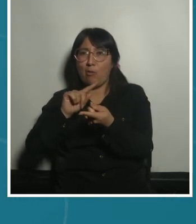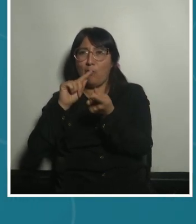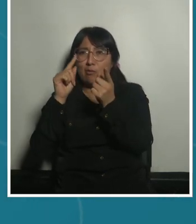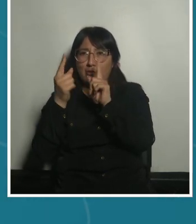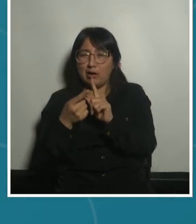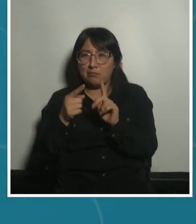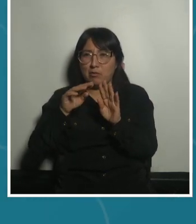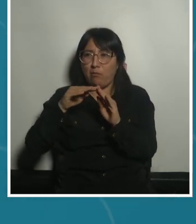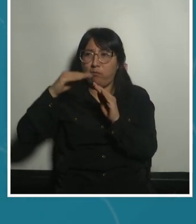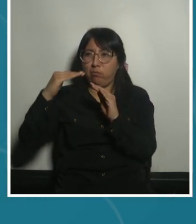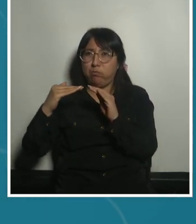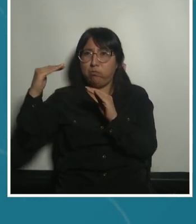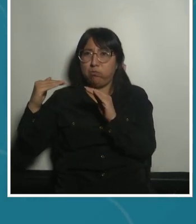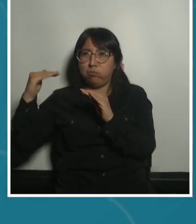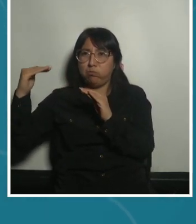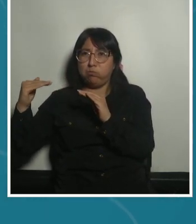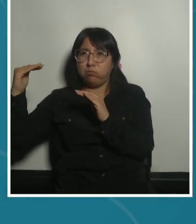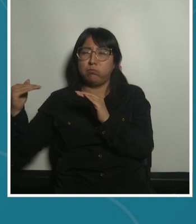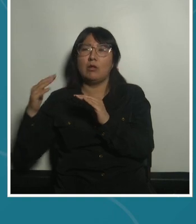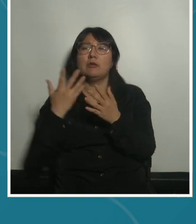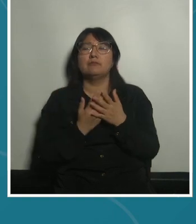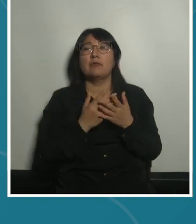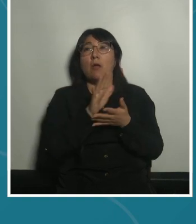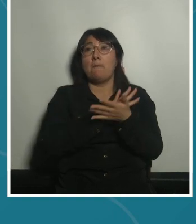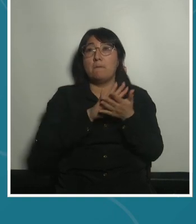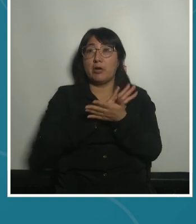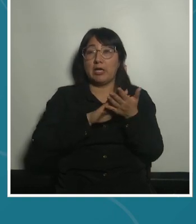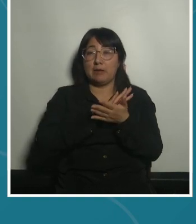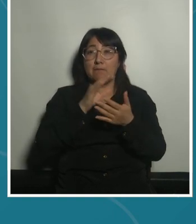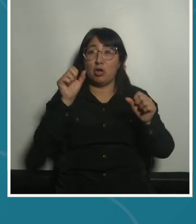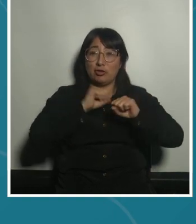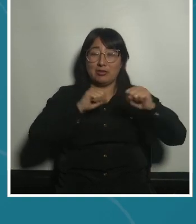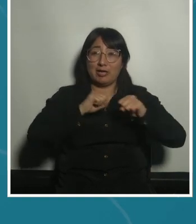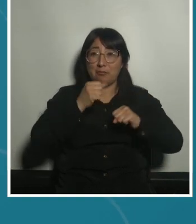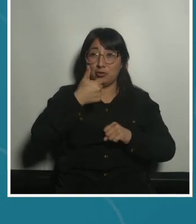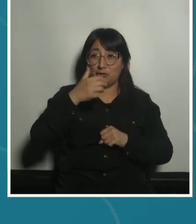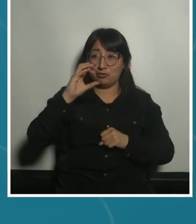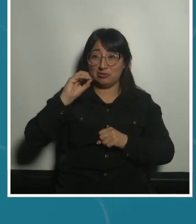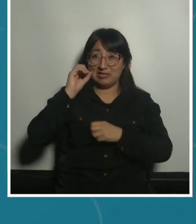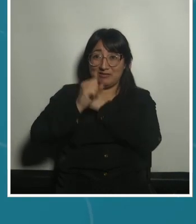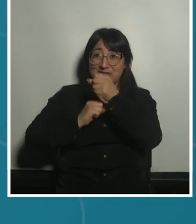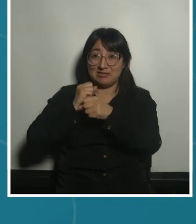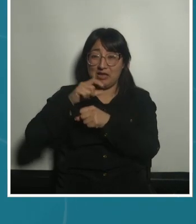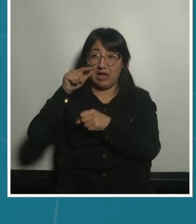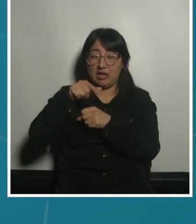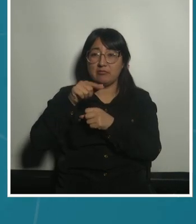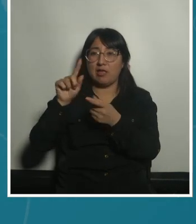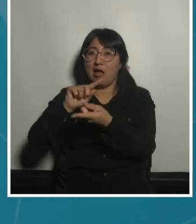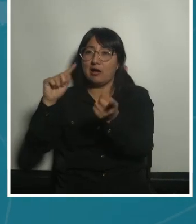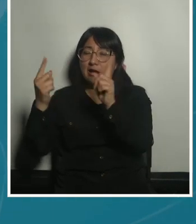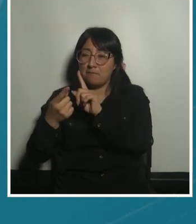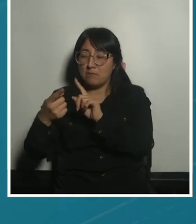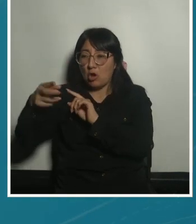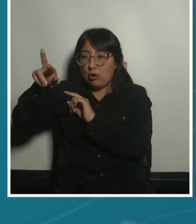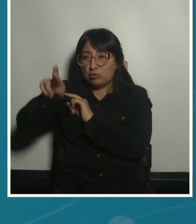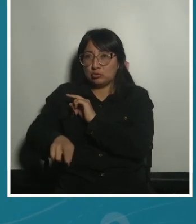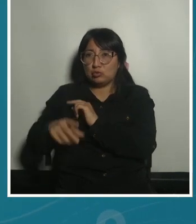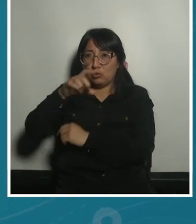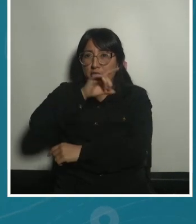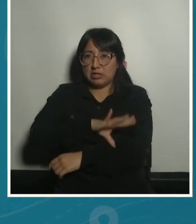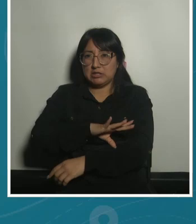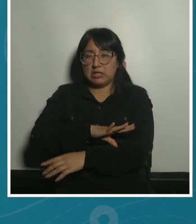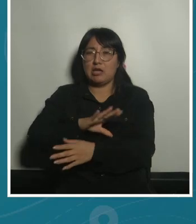Con el terremoto del 60 tuvimos muchos metros de cambio en la geografía del sur de Chile, áreas que no eran